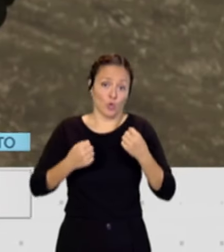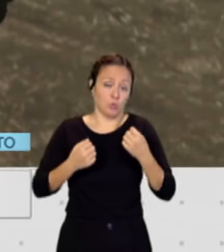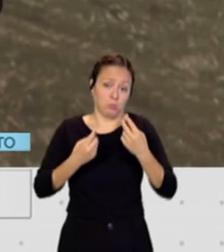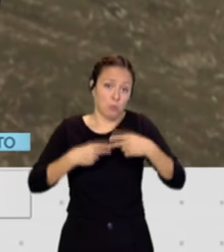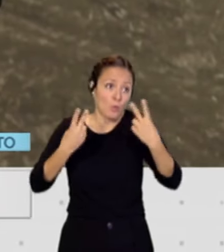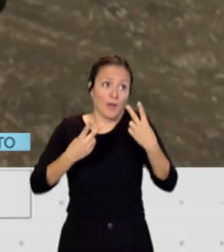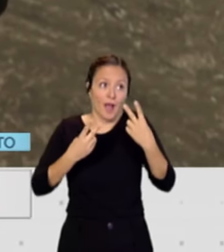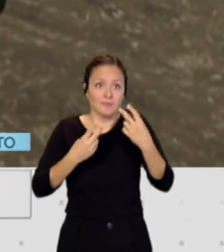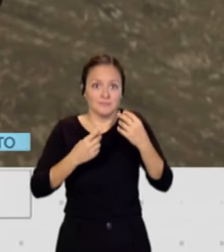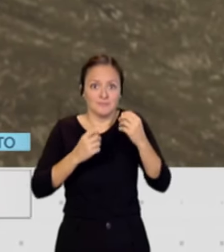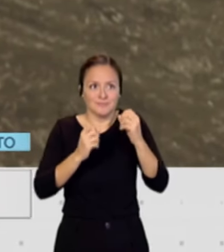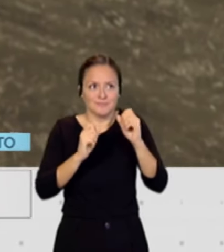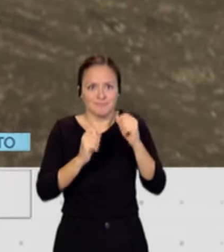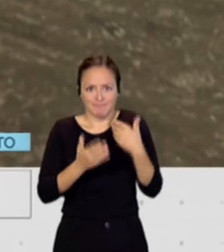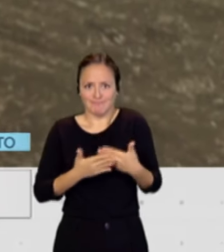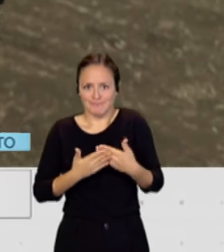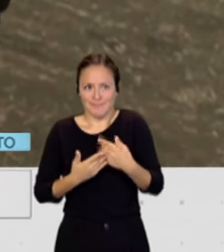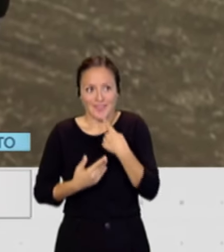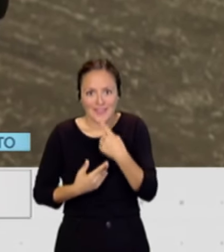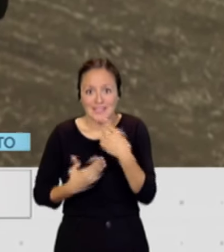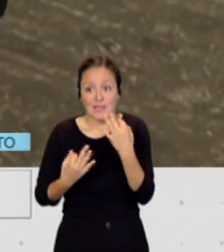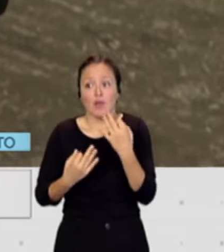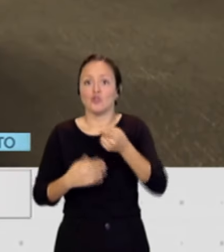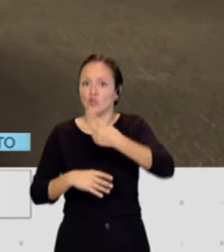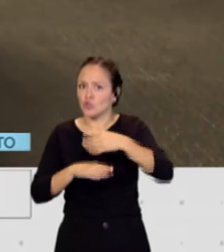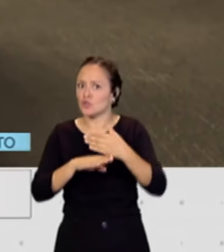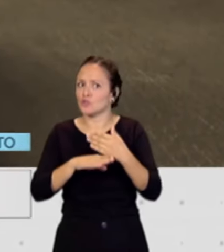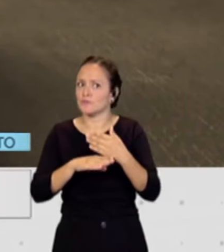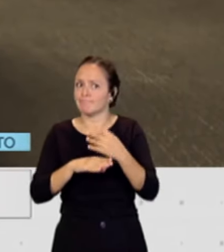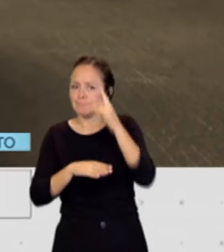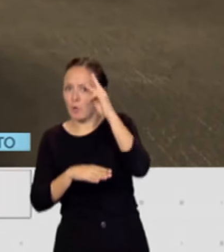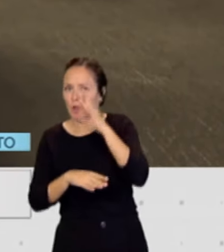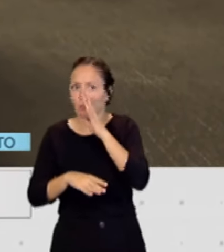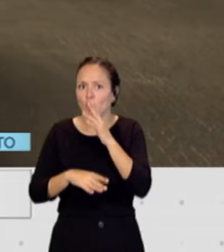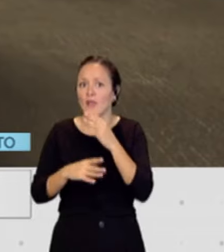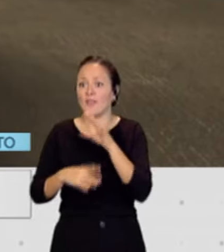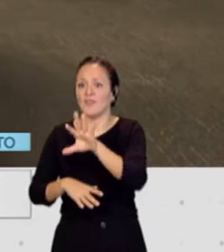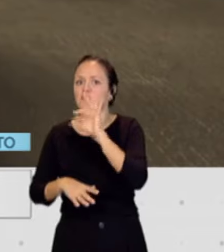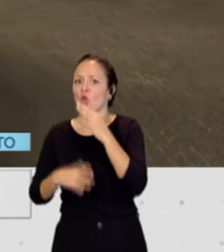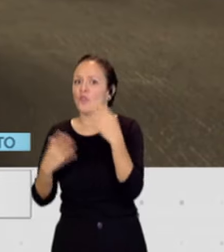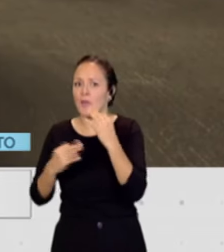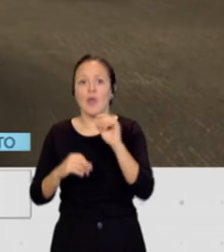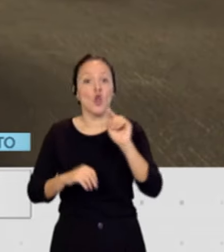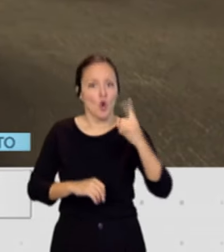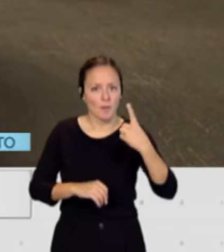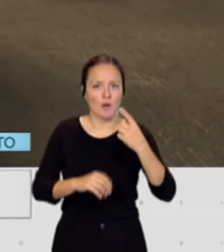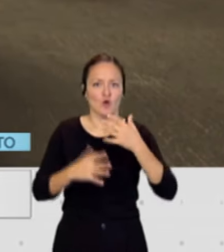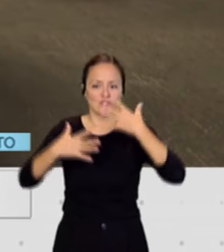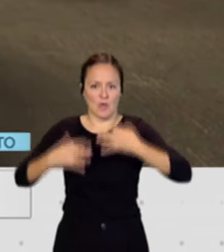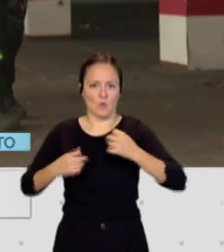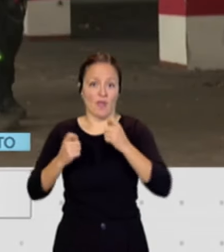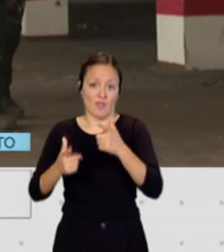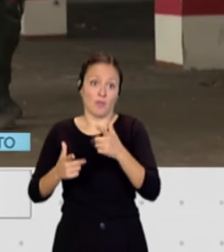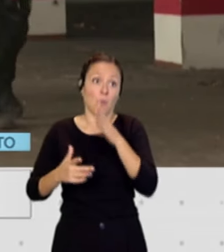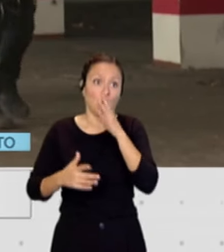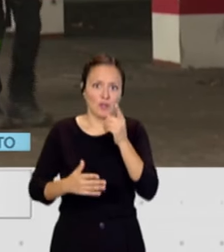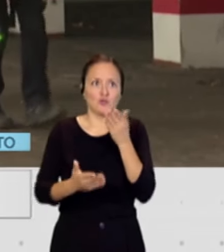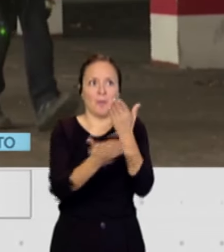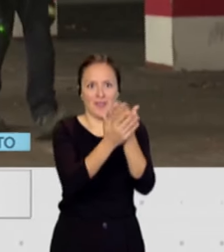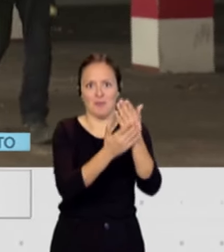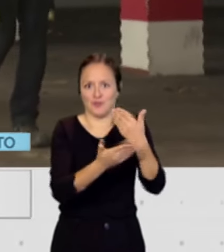ha preocupado que las decisiones que tomemos lógicamente tengan la seguridad como premisa no y y bueno además de esto